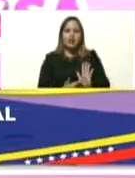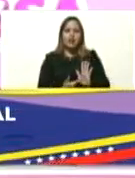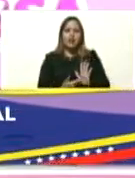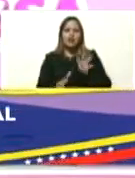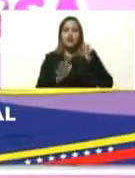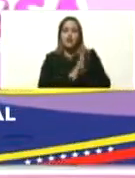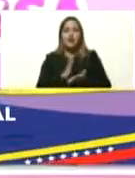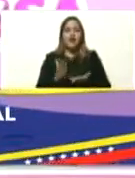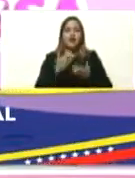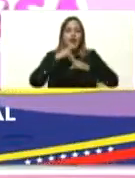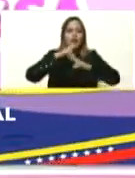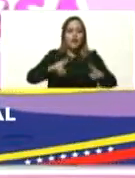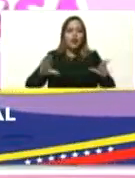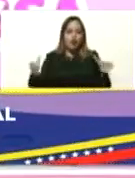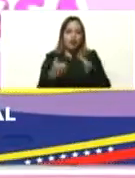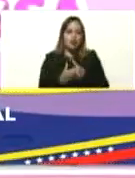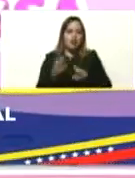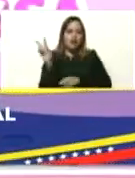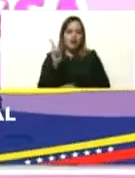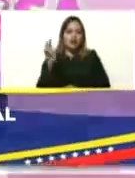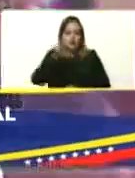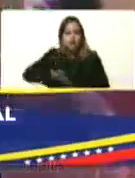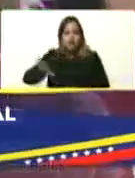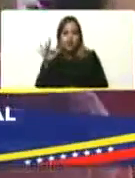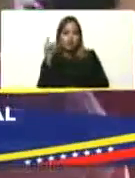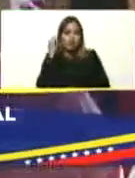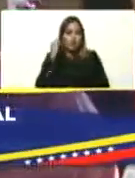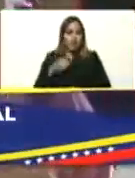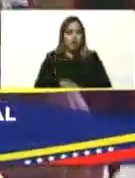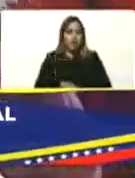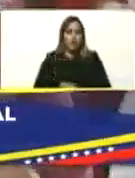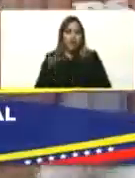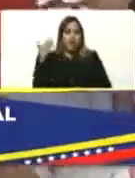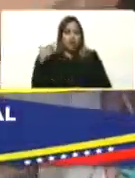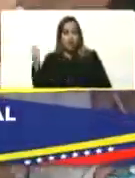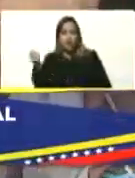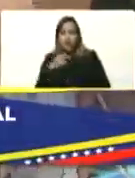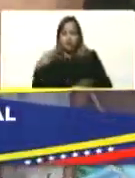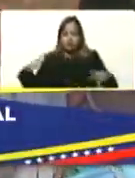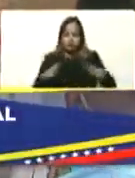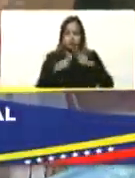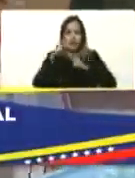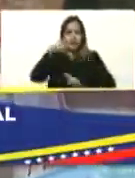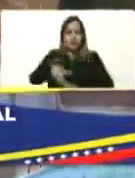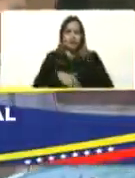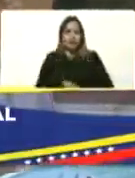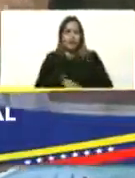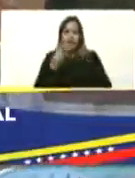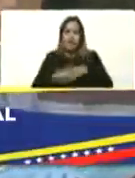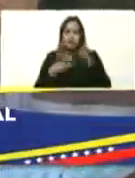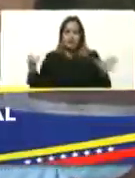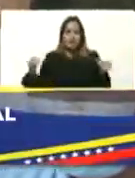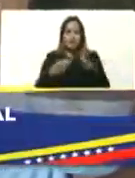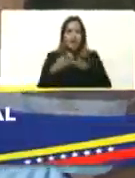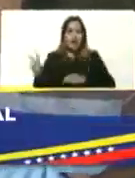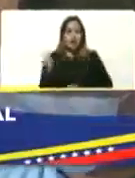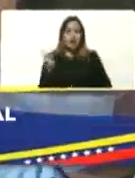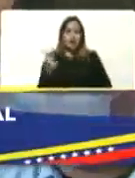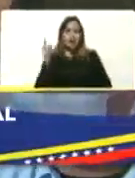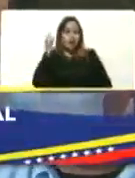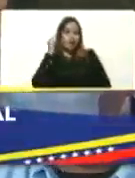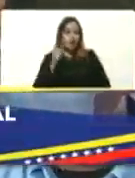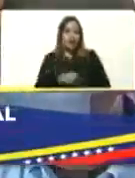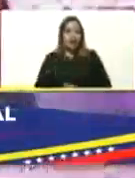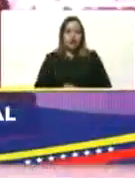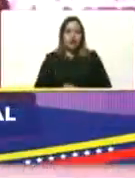Mujeres. Hace unos meses nos vimos acá con el presidente, instalamos el Congreso Venezolano de Mujeres y salimos al